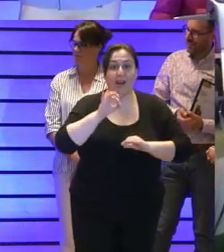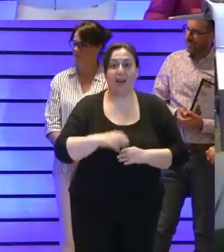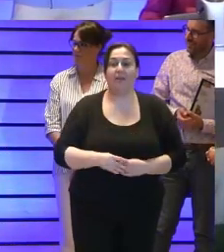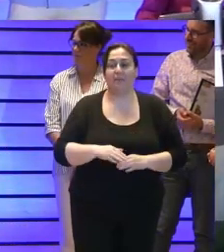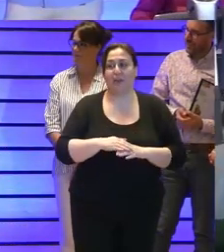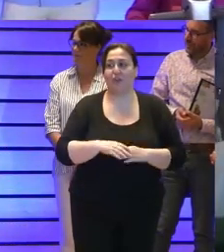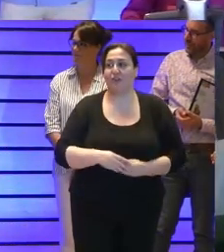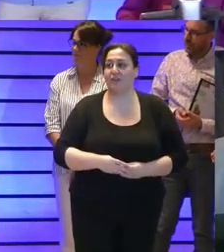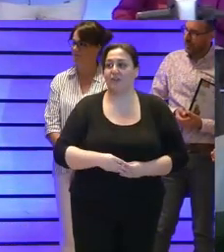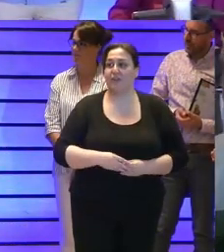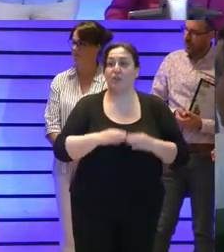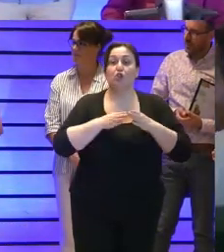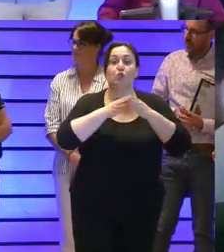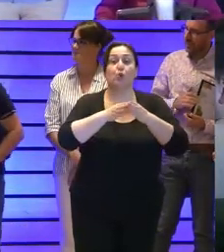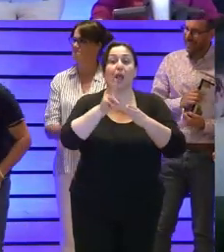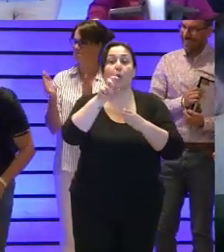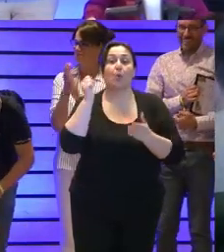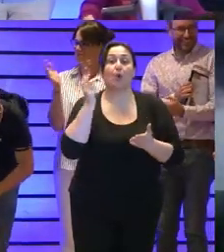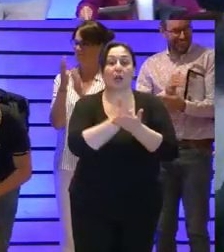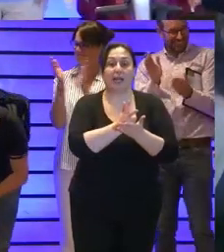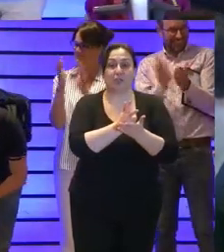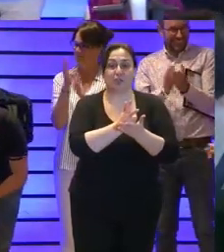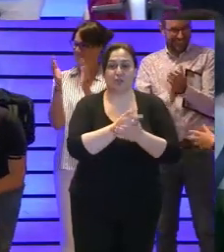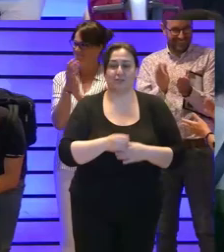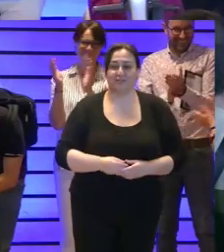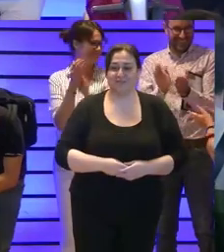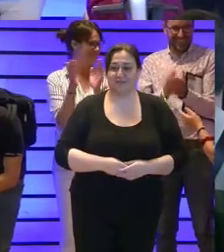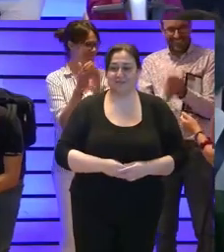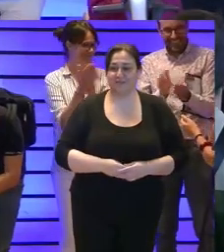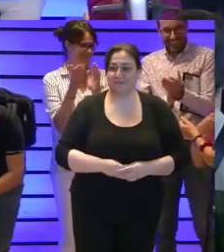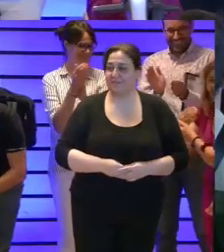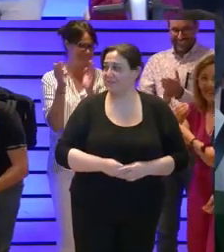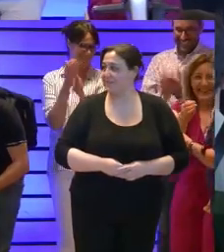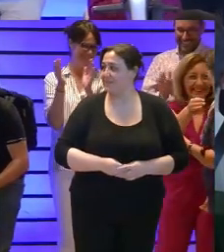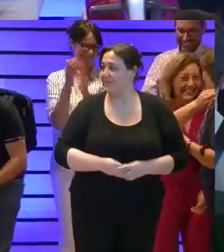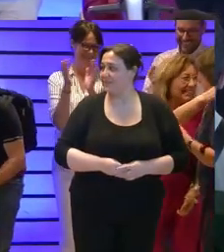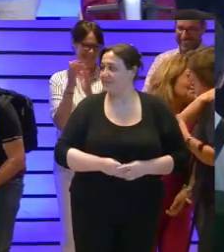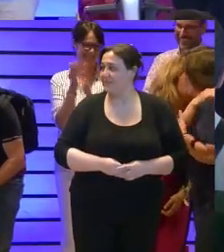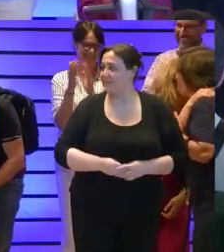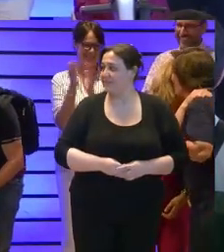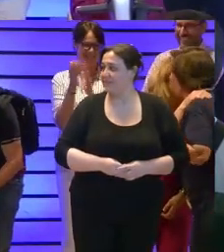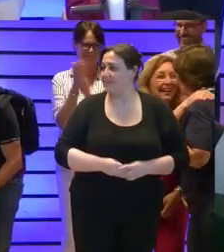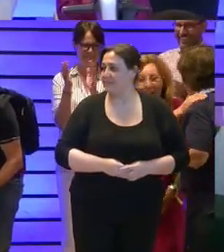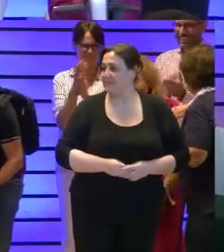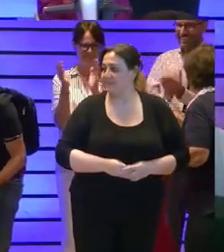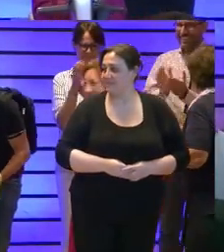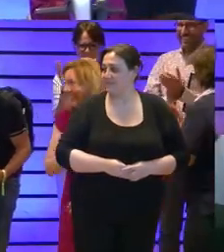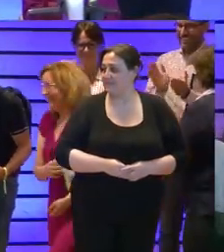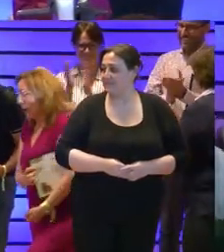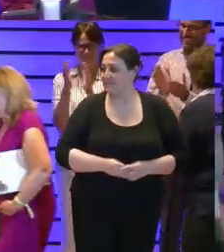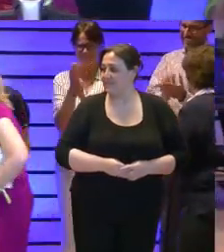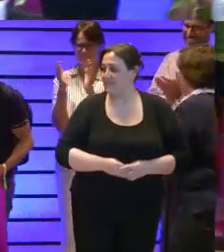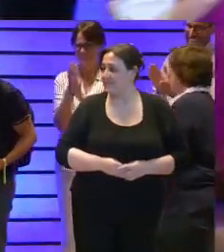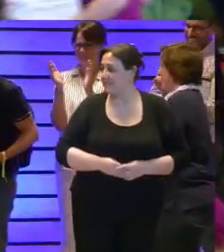organizacional, perdón. Surcando nuevos retos, proceso de transición cultural y liderazgo de la Fundación Gil Gallarre.